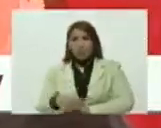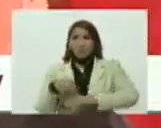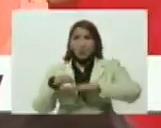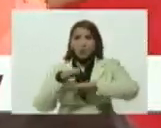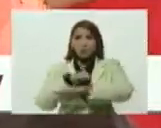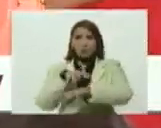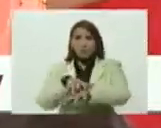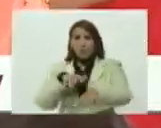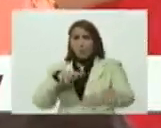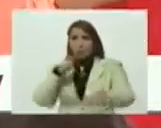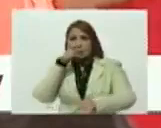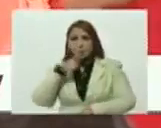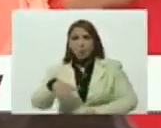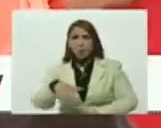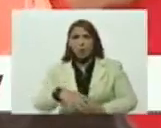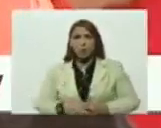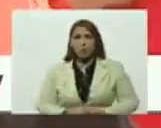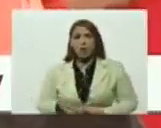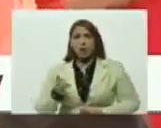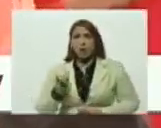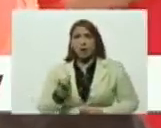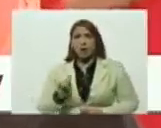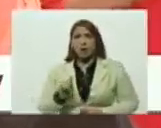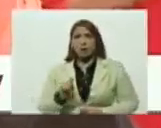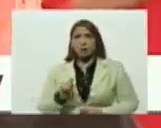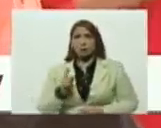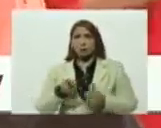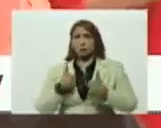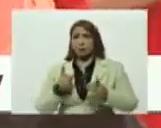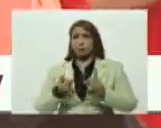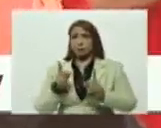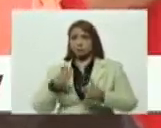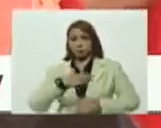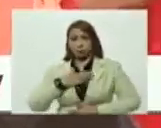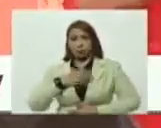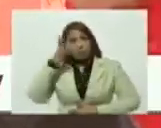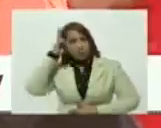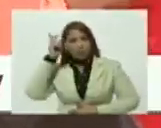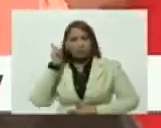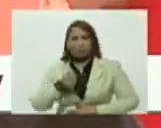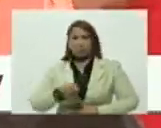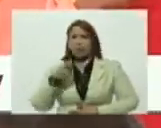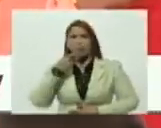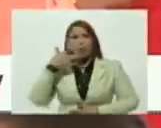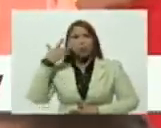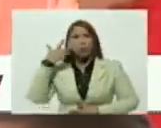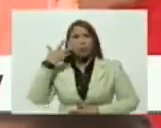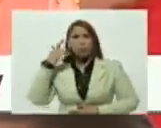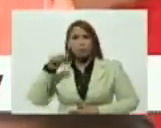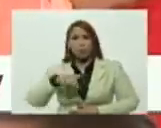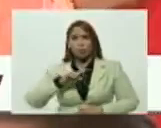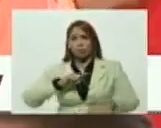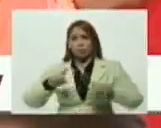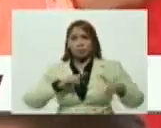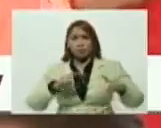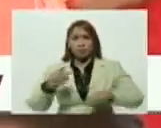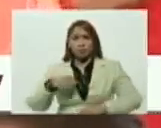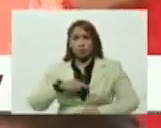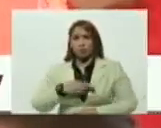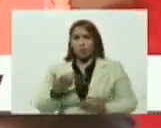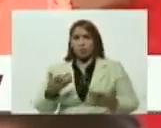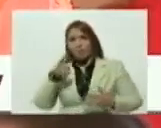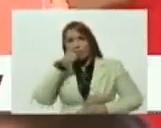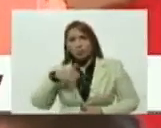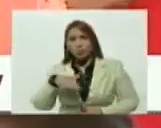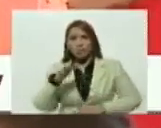la mayoría de su población es alijuna y que bueno, y que yo como indígena tengo el orgullo de hoy dirigir a nuestro noble pueblo